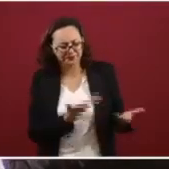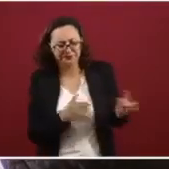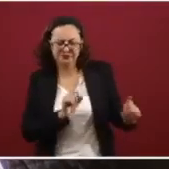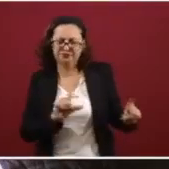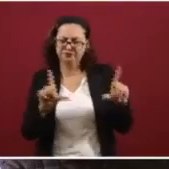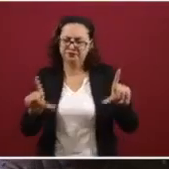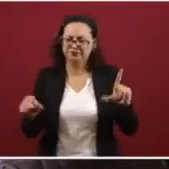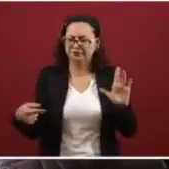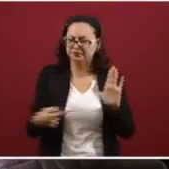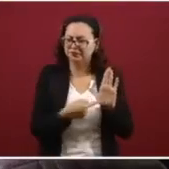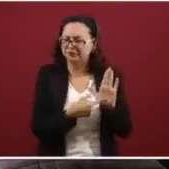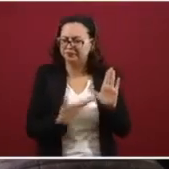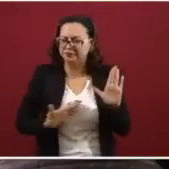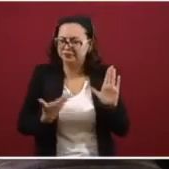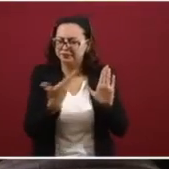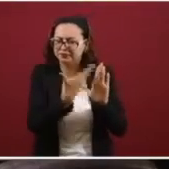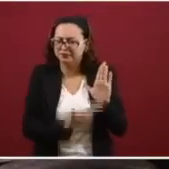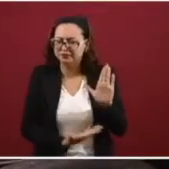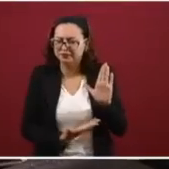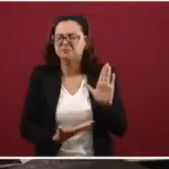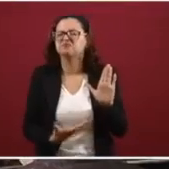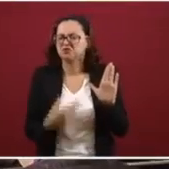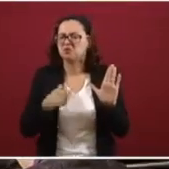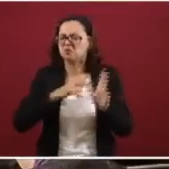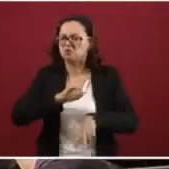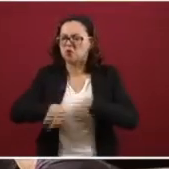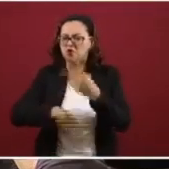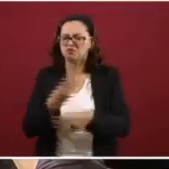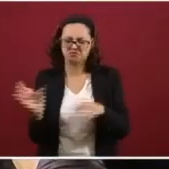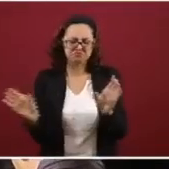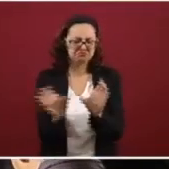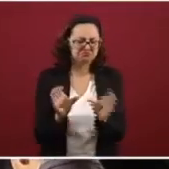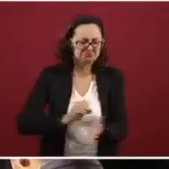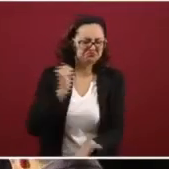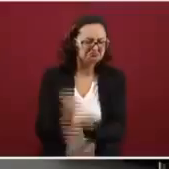no reelegirse. Y hoy voy a certificarme.